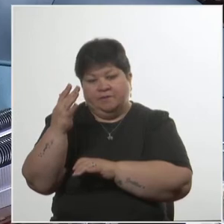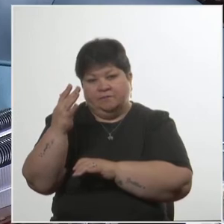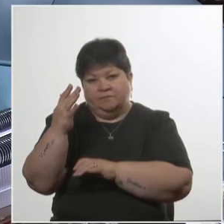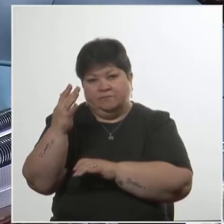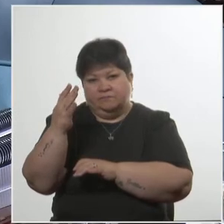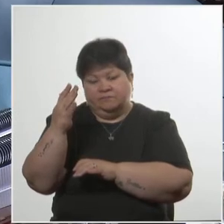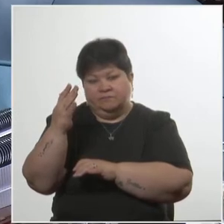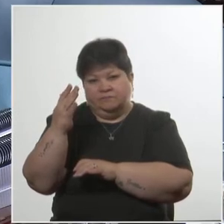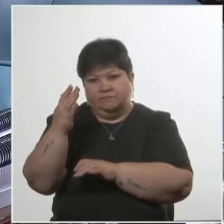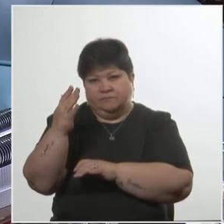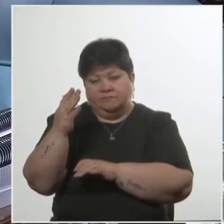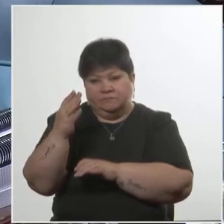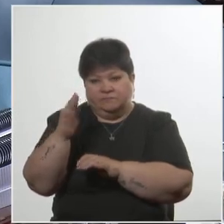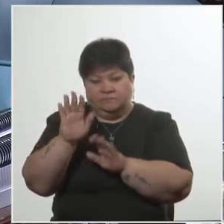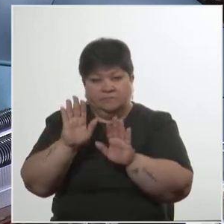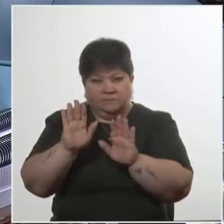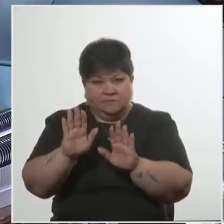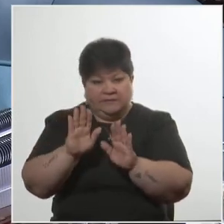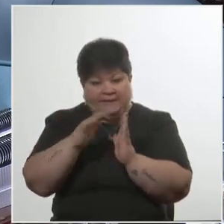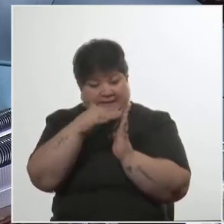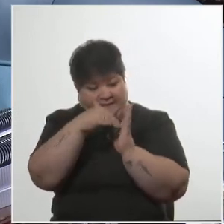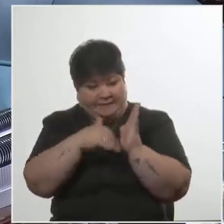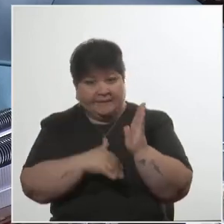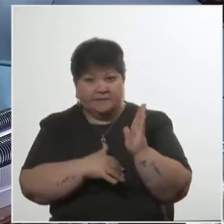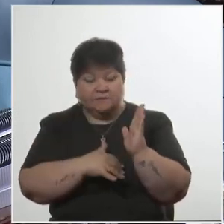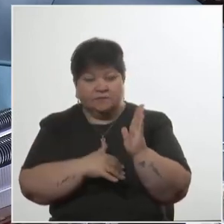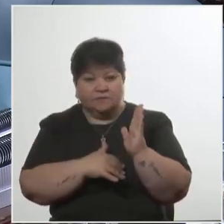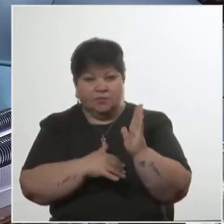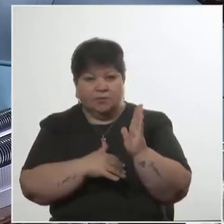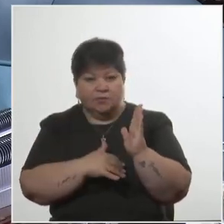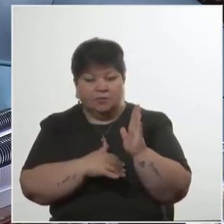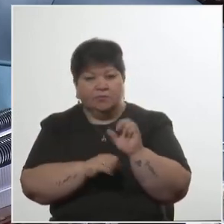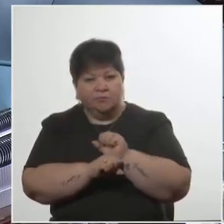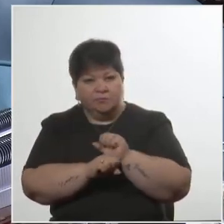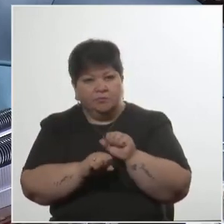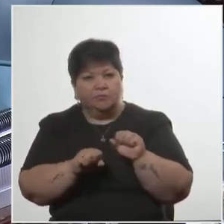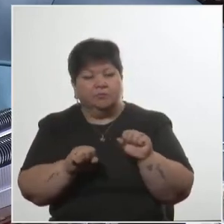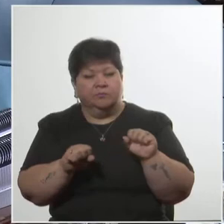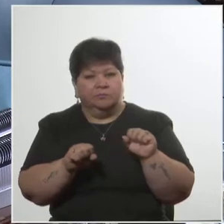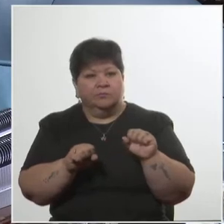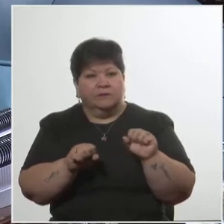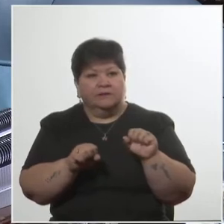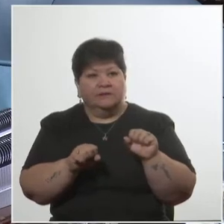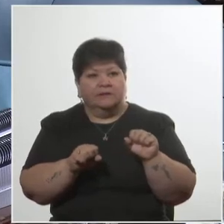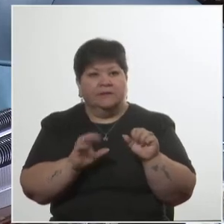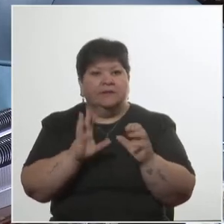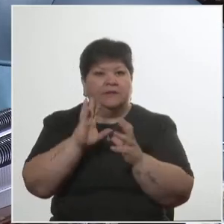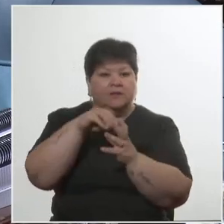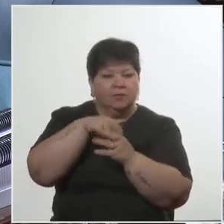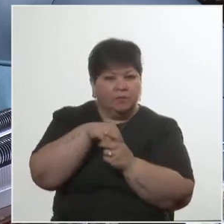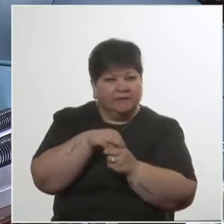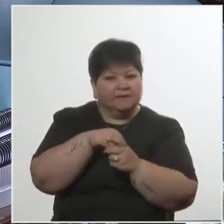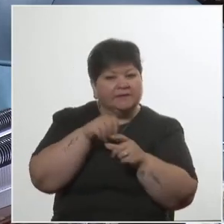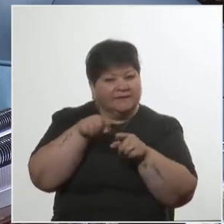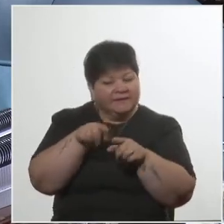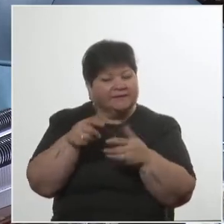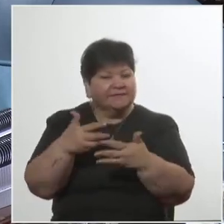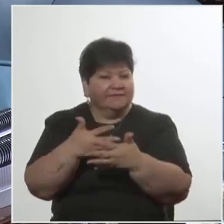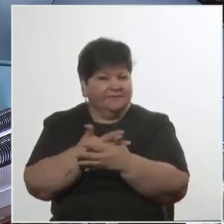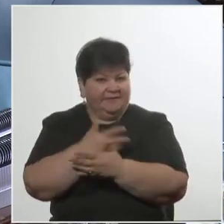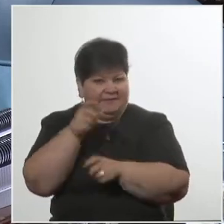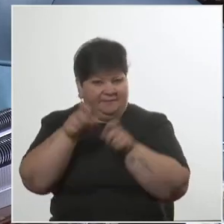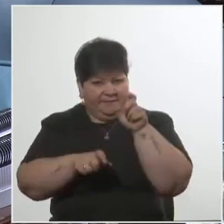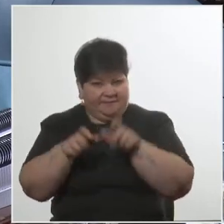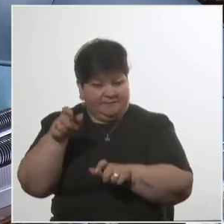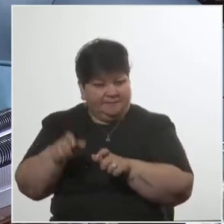porque entonces este este texto va a permitir que también sean incluidas esas víctimas